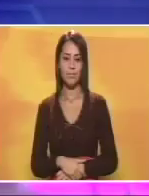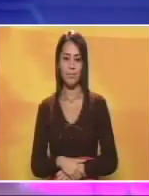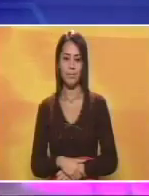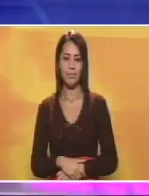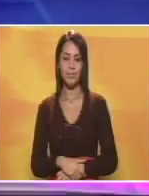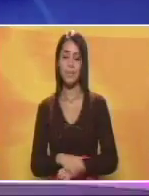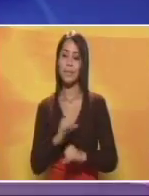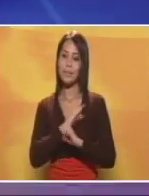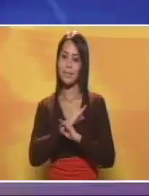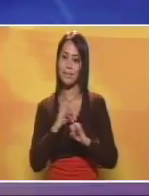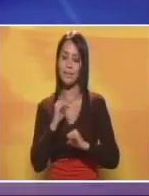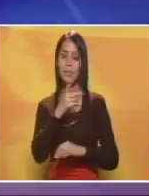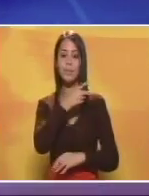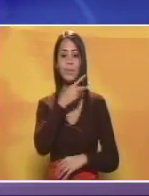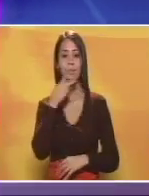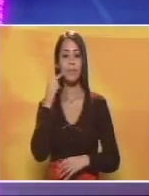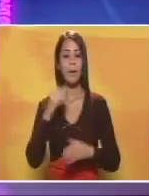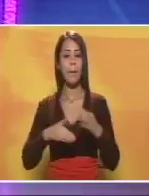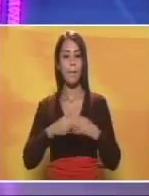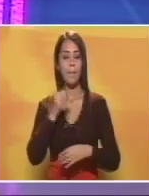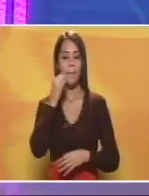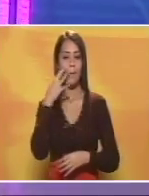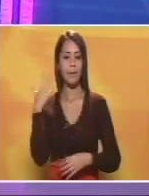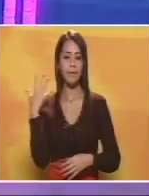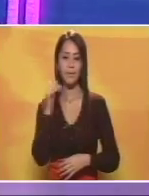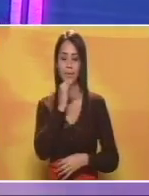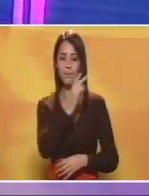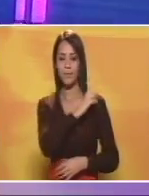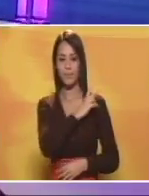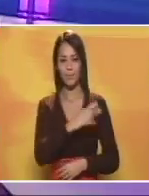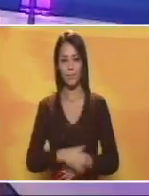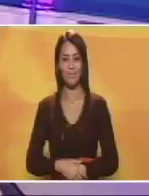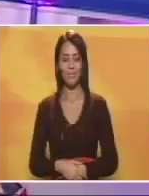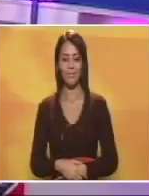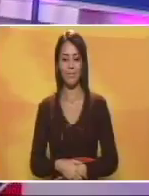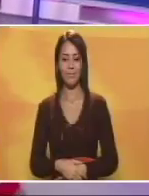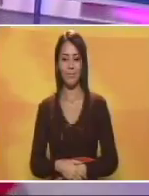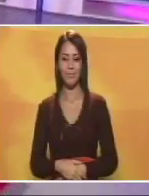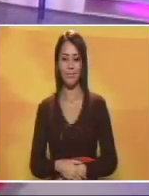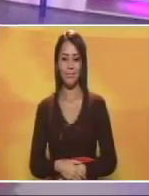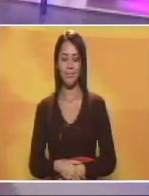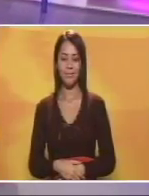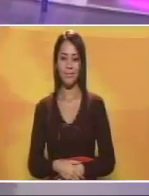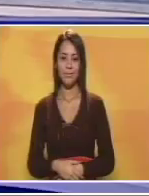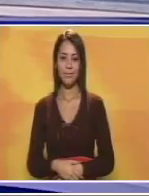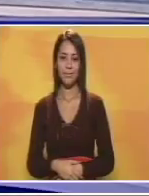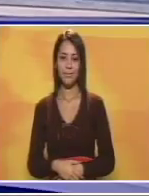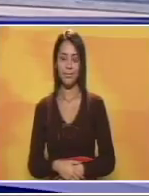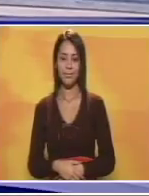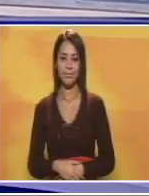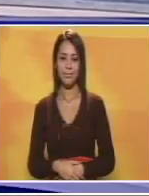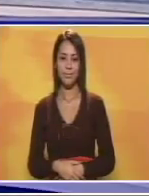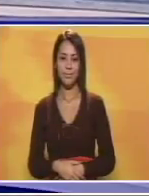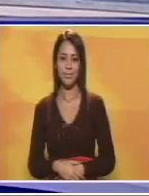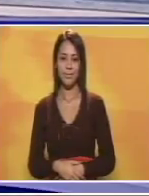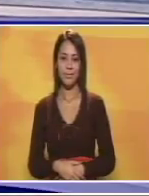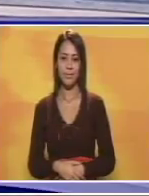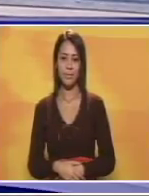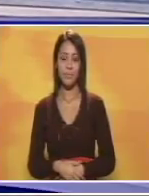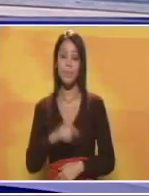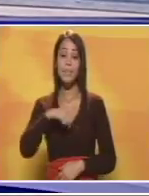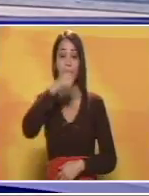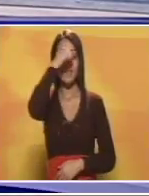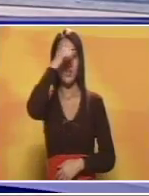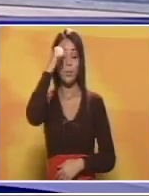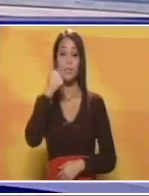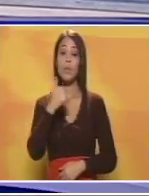Así llegamos al final. Soy Carelis Cuadros y los espero en una próxima emisión de Estrenos y Estrellas por su noticiero Venevisión. Y este